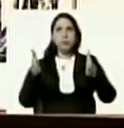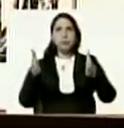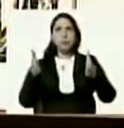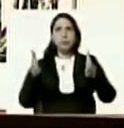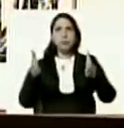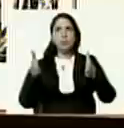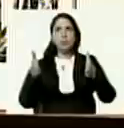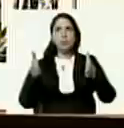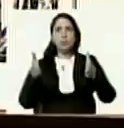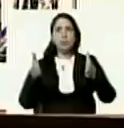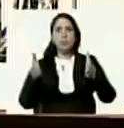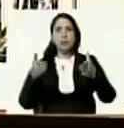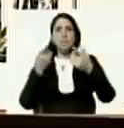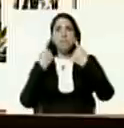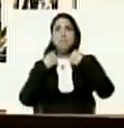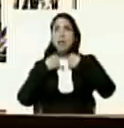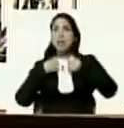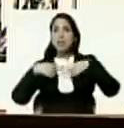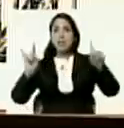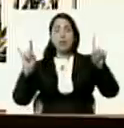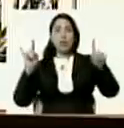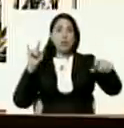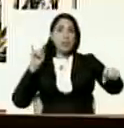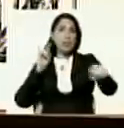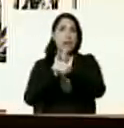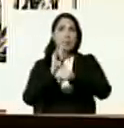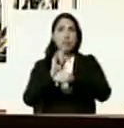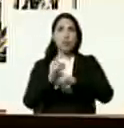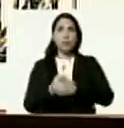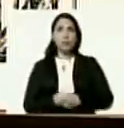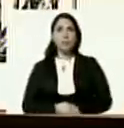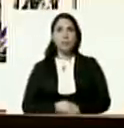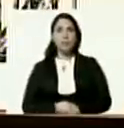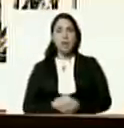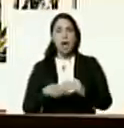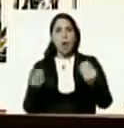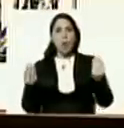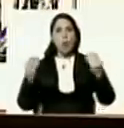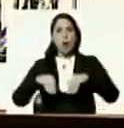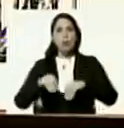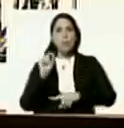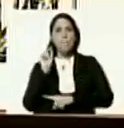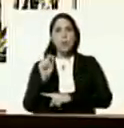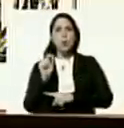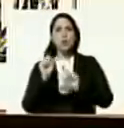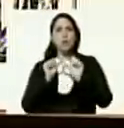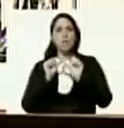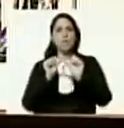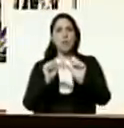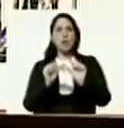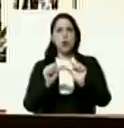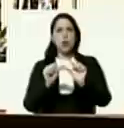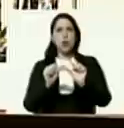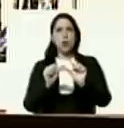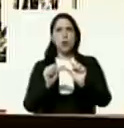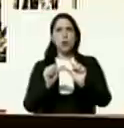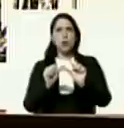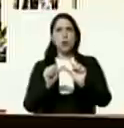que se había perdido por la traición del pacto de punto fijo de Rómulo Betancourt,